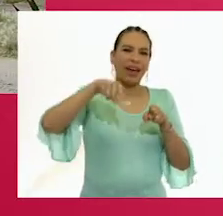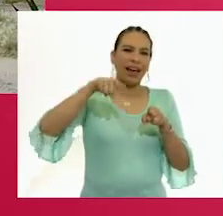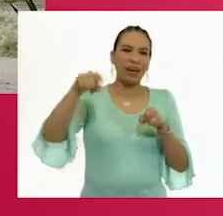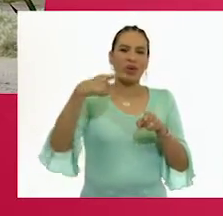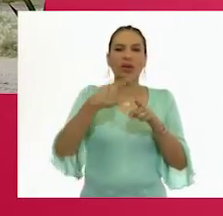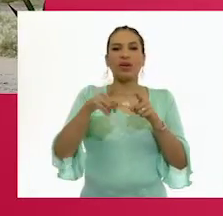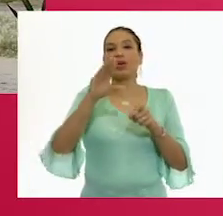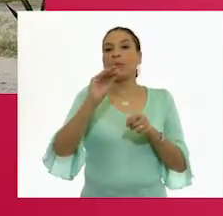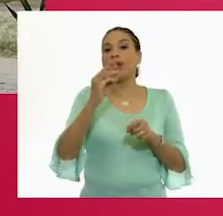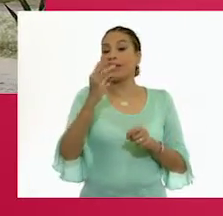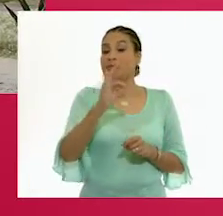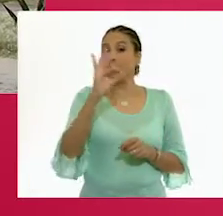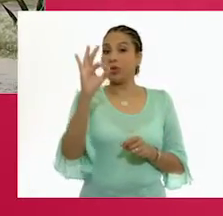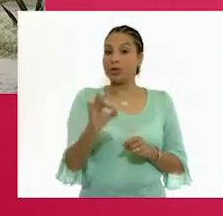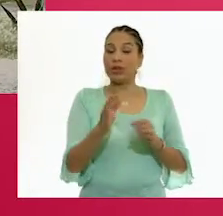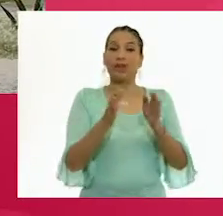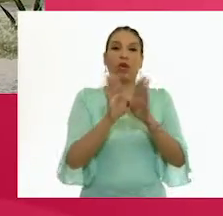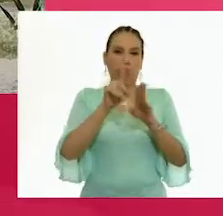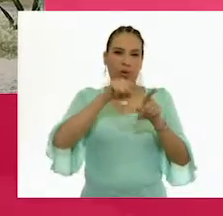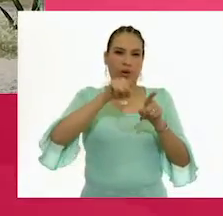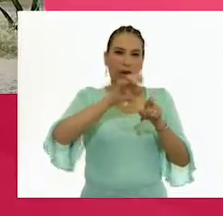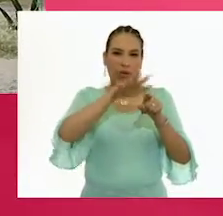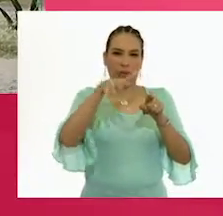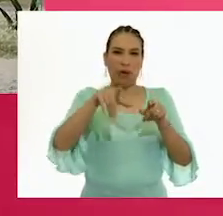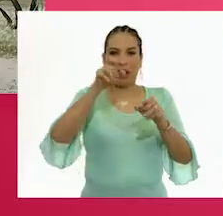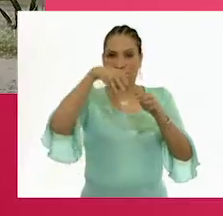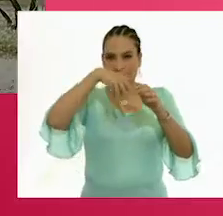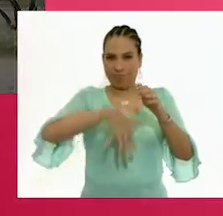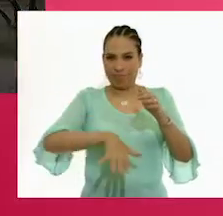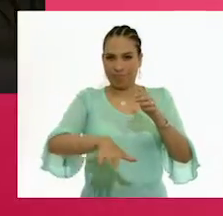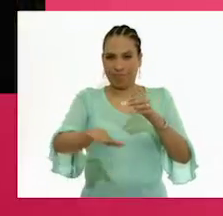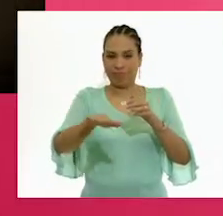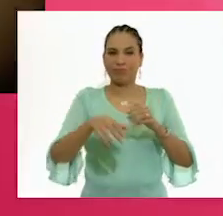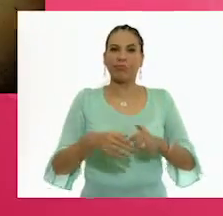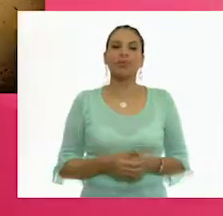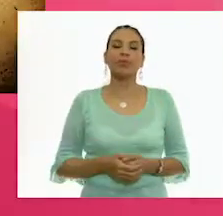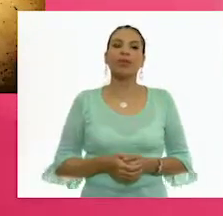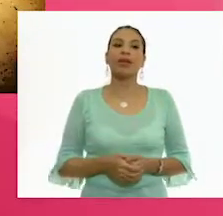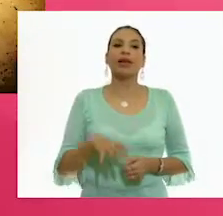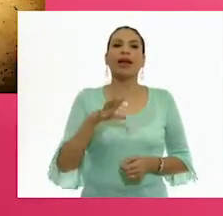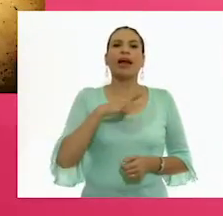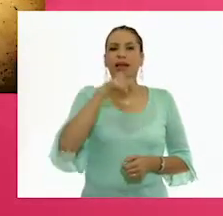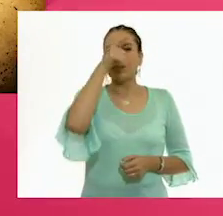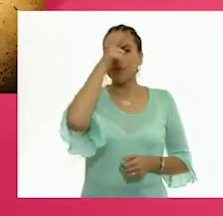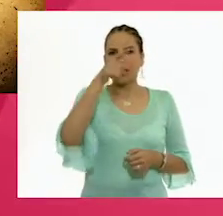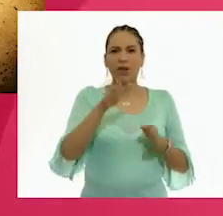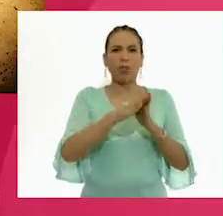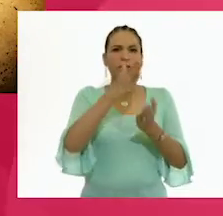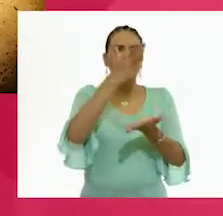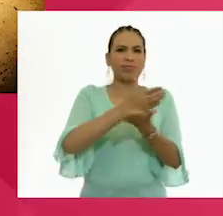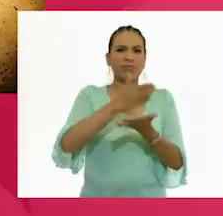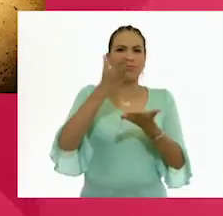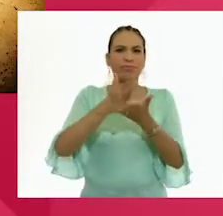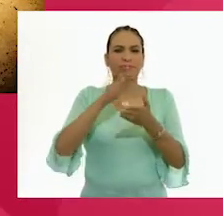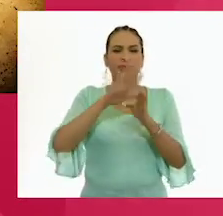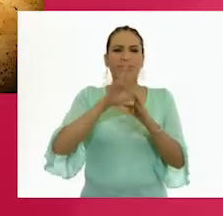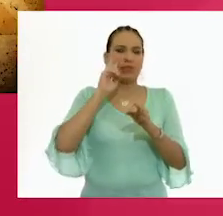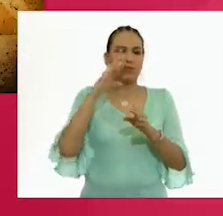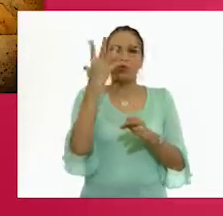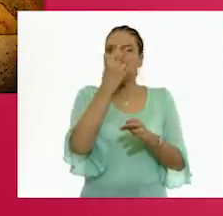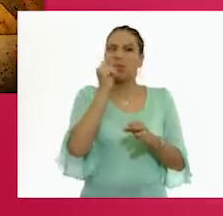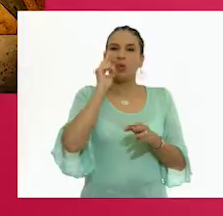el 93% del acueducto es subterráneo. Hay ciertos tramos de arquería que son